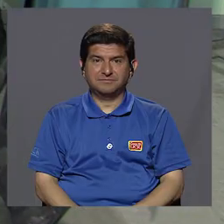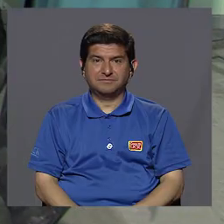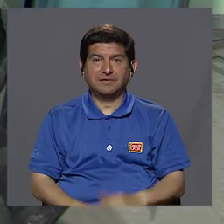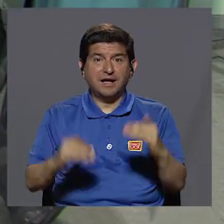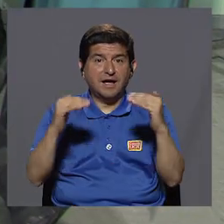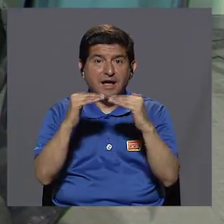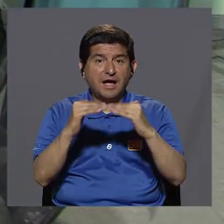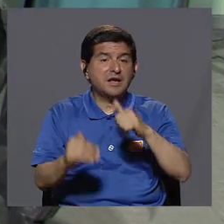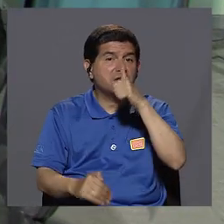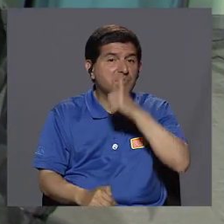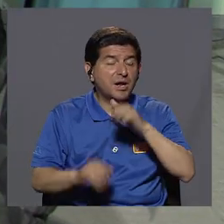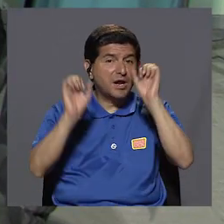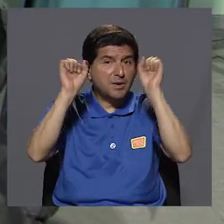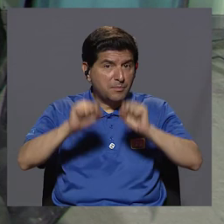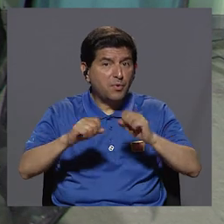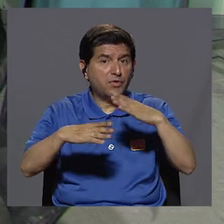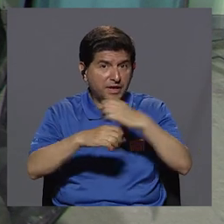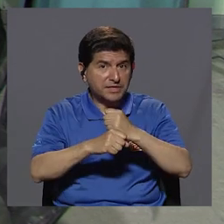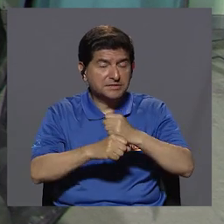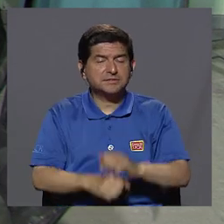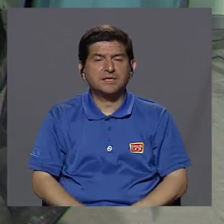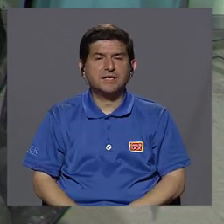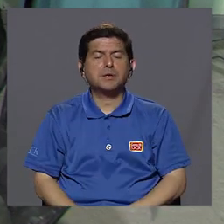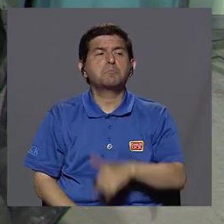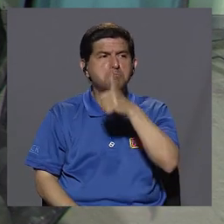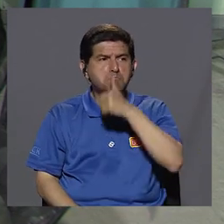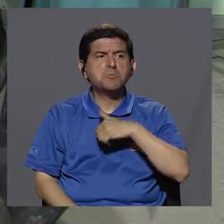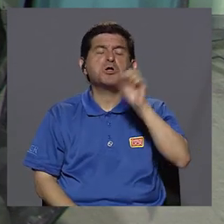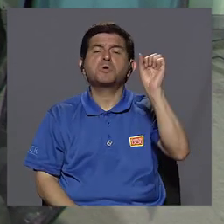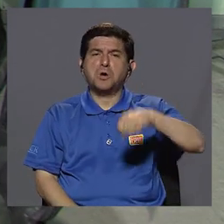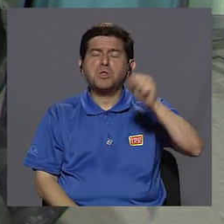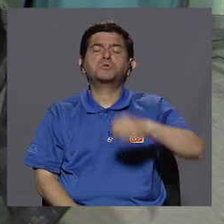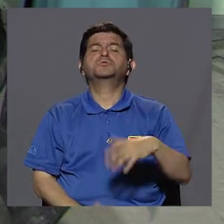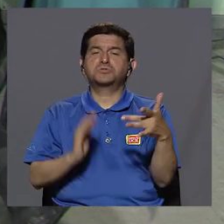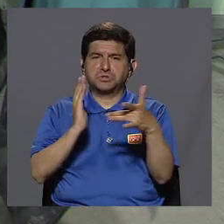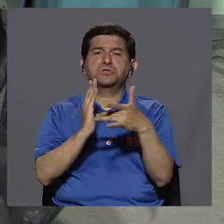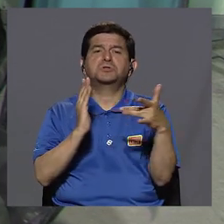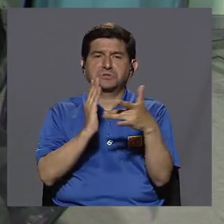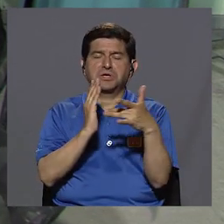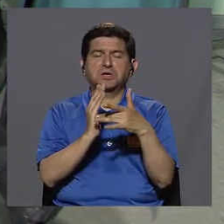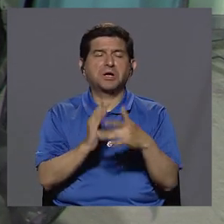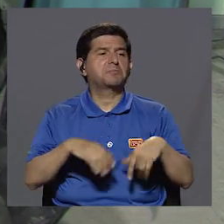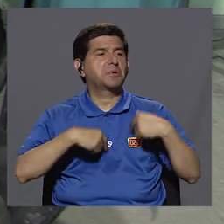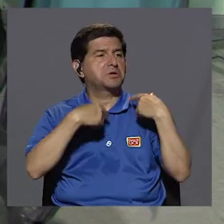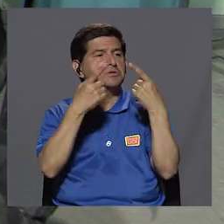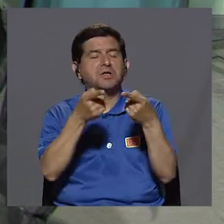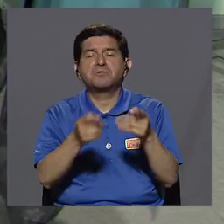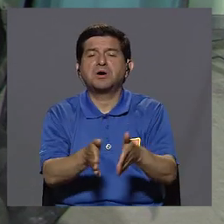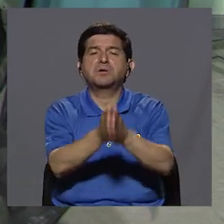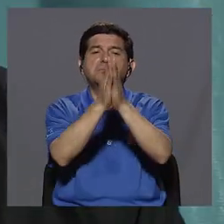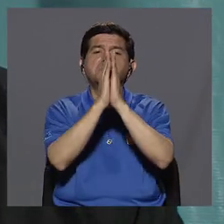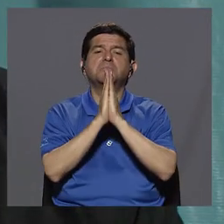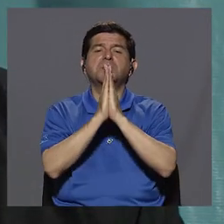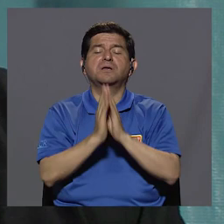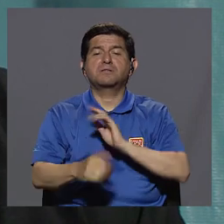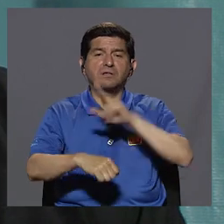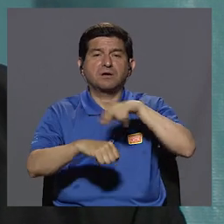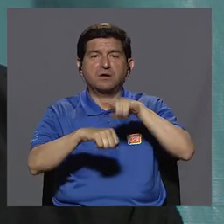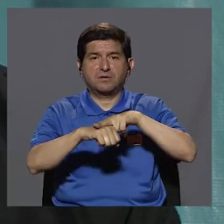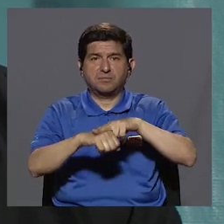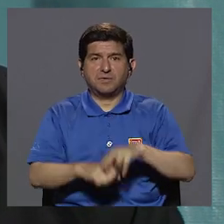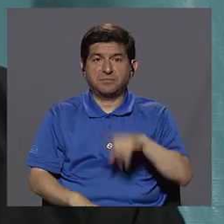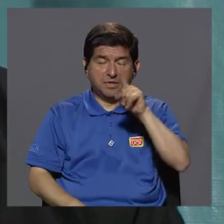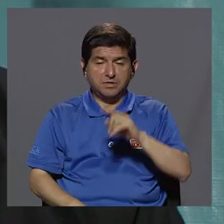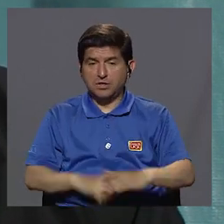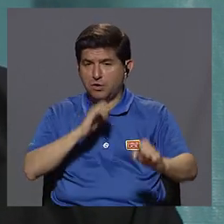digamos privado pero todas las personas se pueden ir a nivel privado si técnicamente de y nada más llegan y se les solicita y generalmente uno les